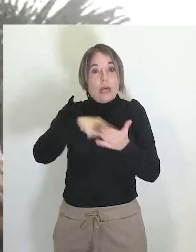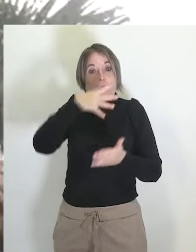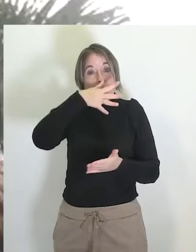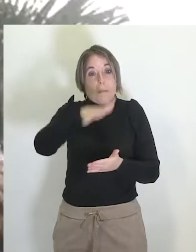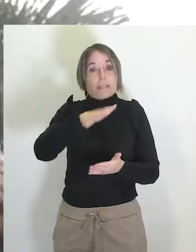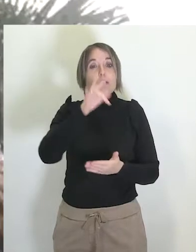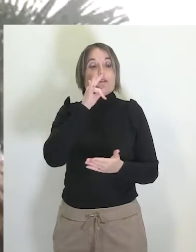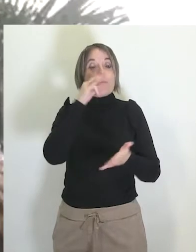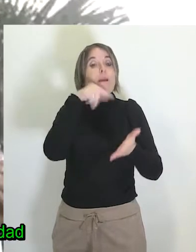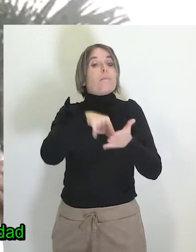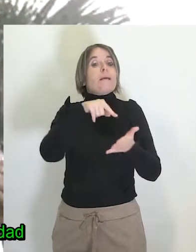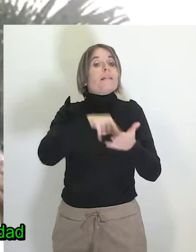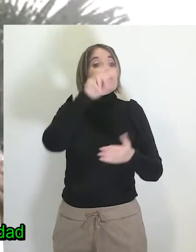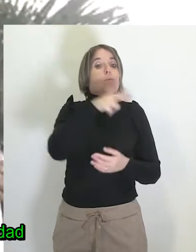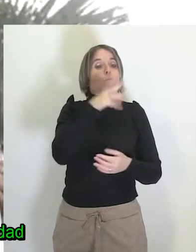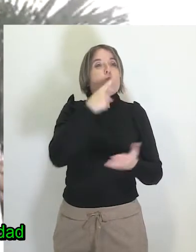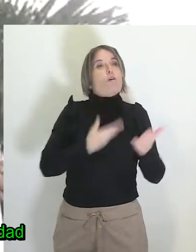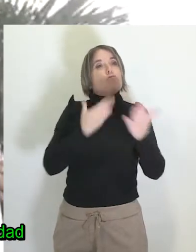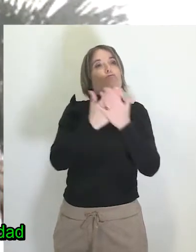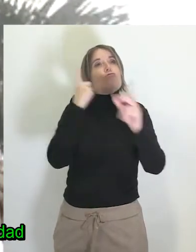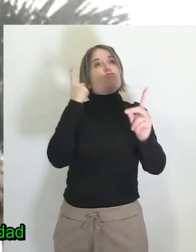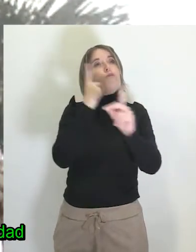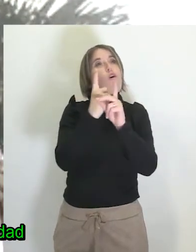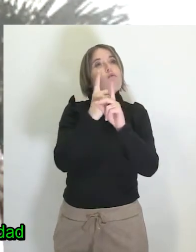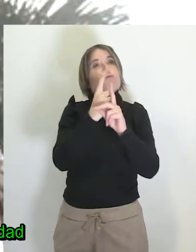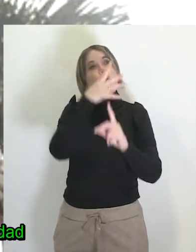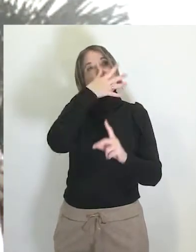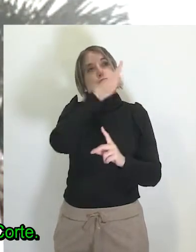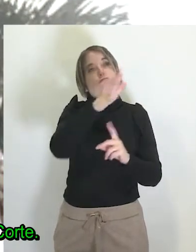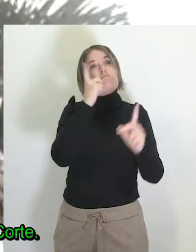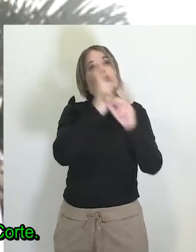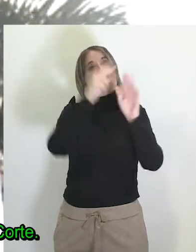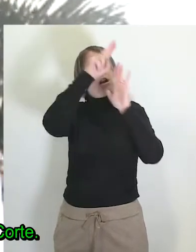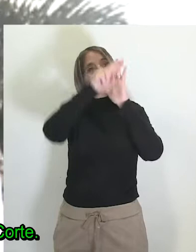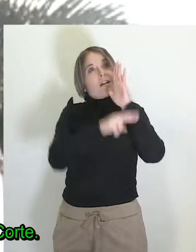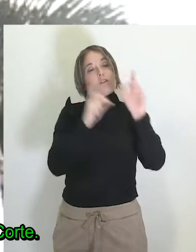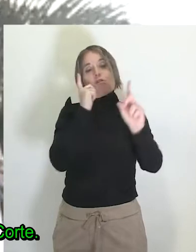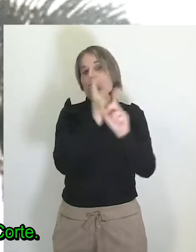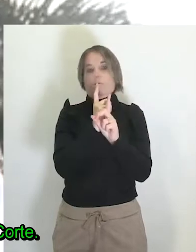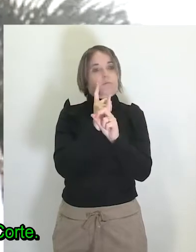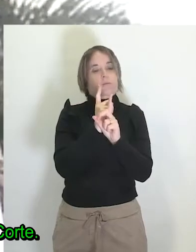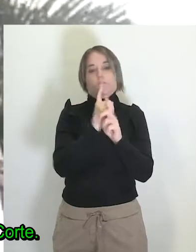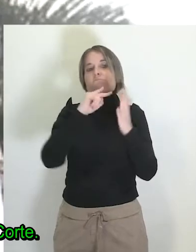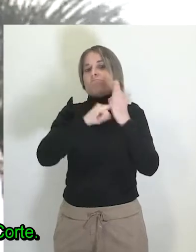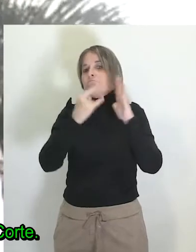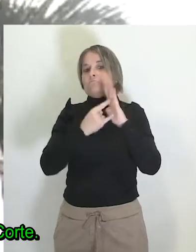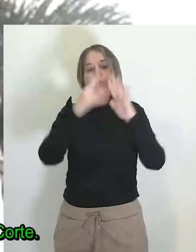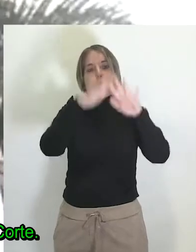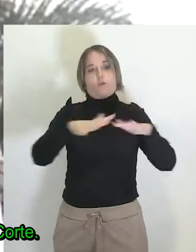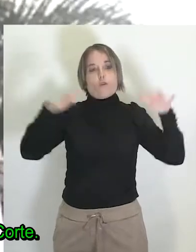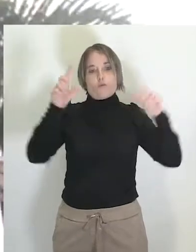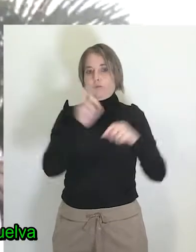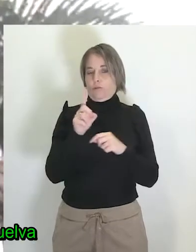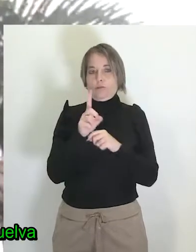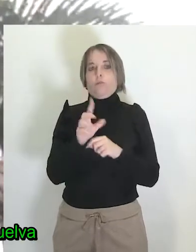pendientes de resolver, porque se presentaron recursos por inconstitucionalidad contra la reglamentación que no fueron resueltos por la